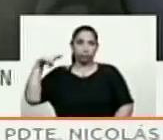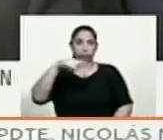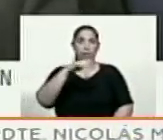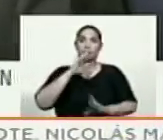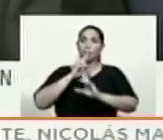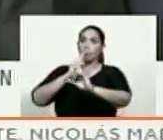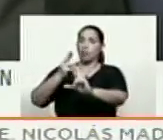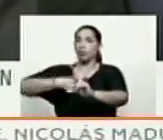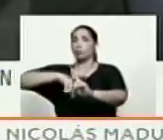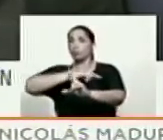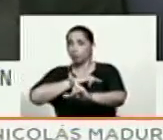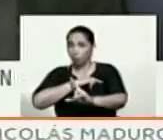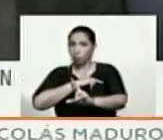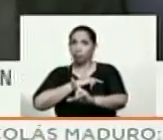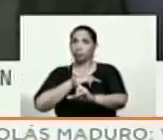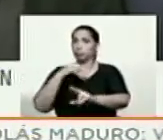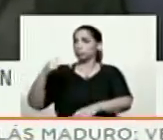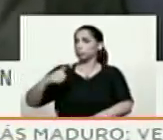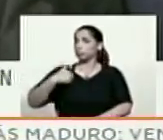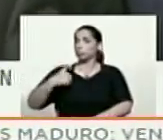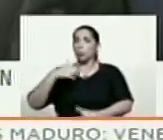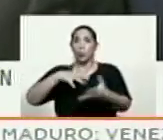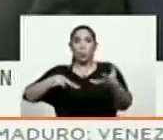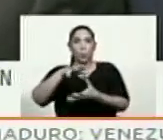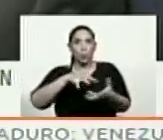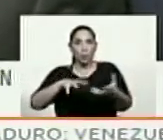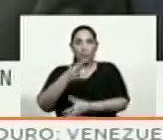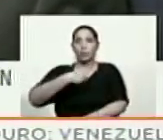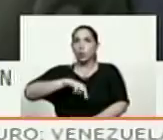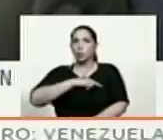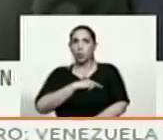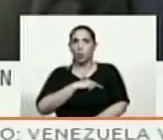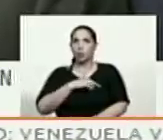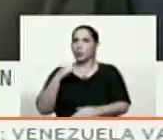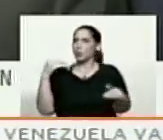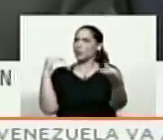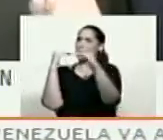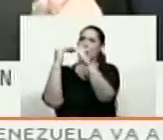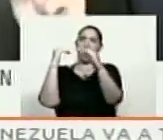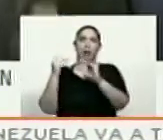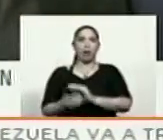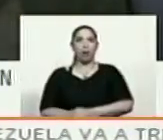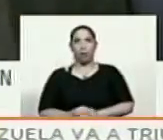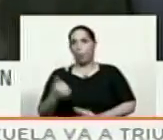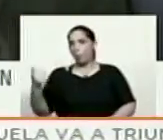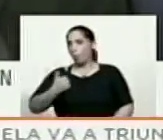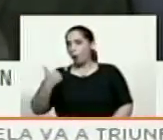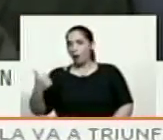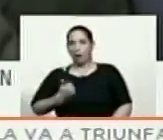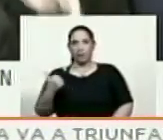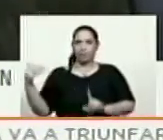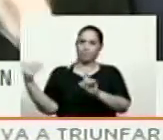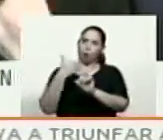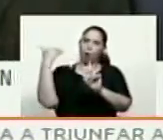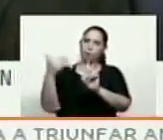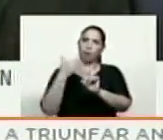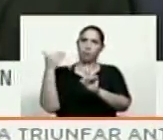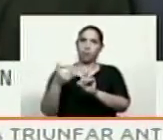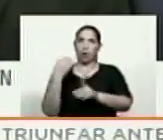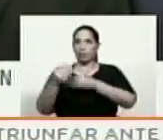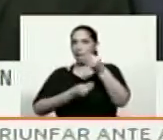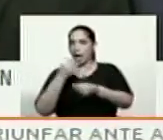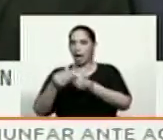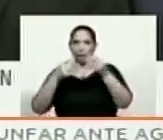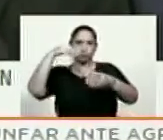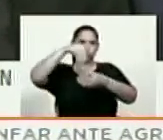que daremos en cada situación será proporcional y correspondiente a cualquier tipo de ataque que se haga o de injerencia